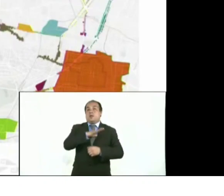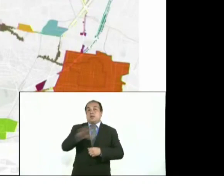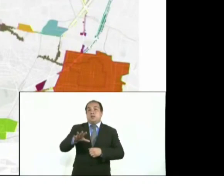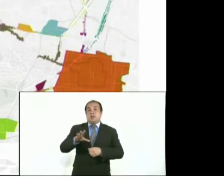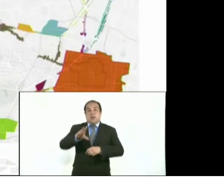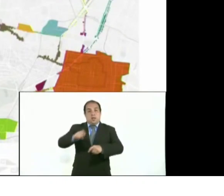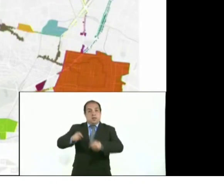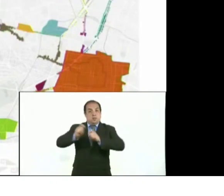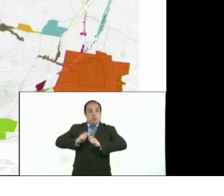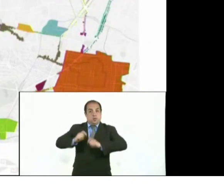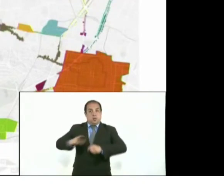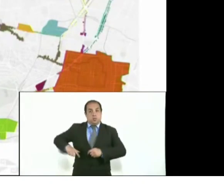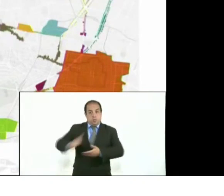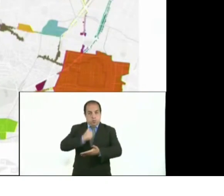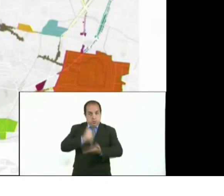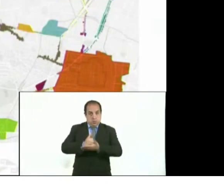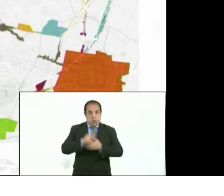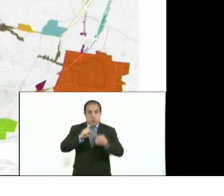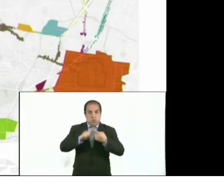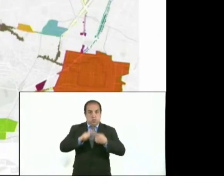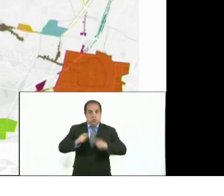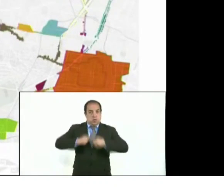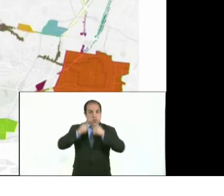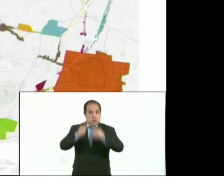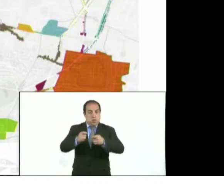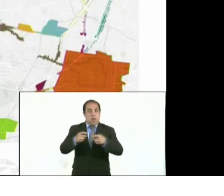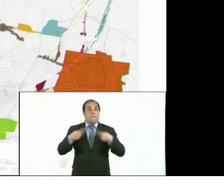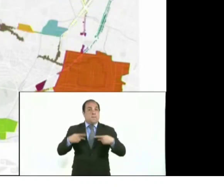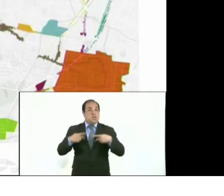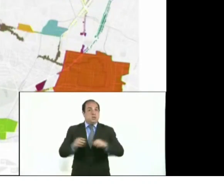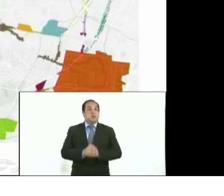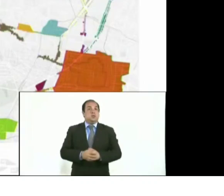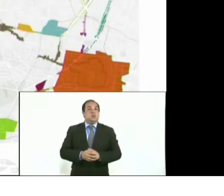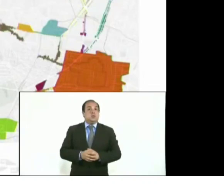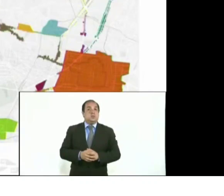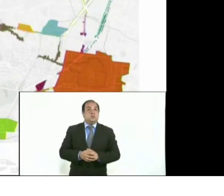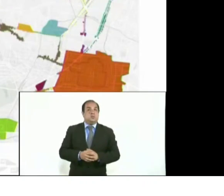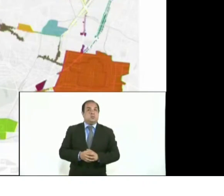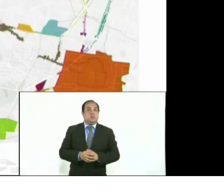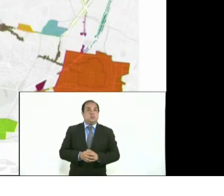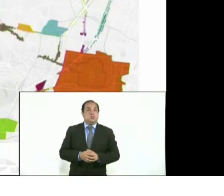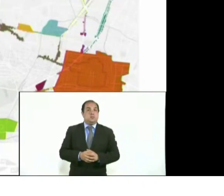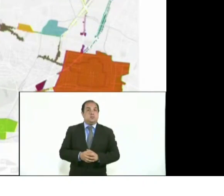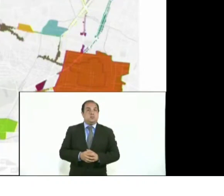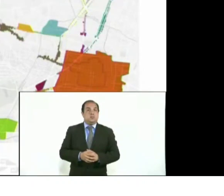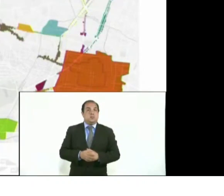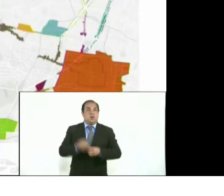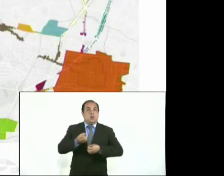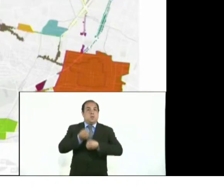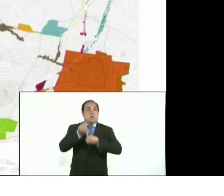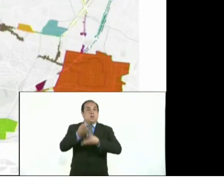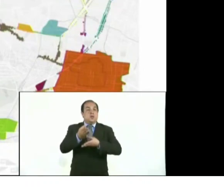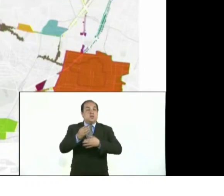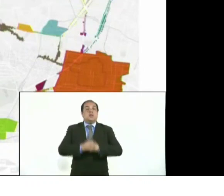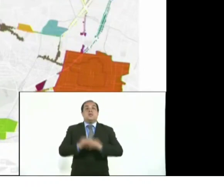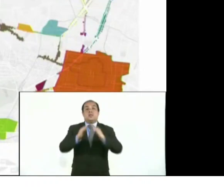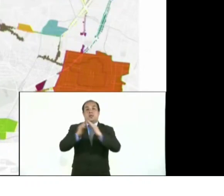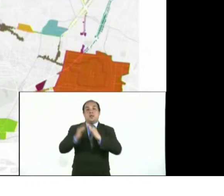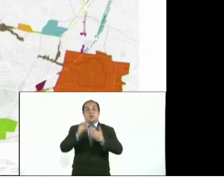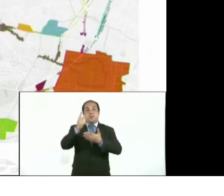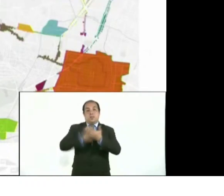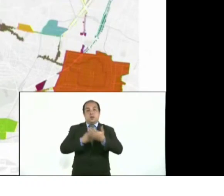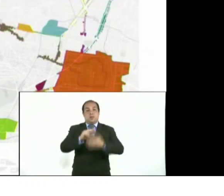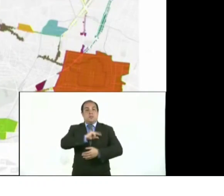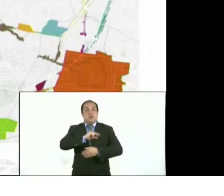ciudad son: poner a disposición de los derechohabientes del Infonavit la oferta de vivienda del Programa Especial de